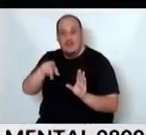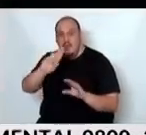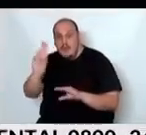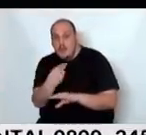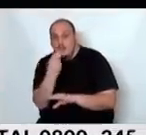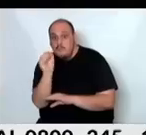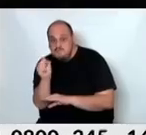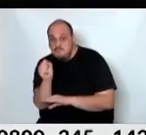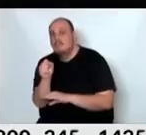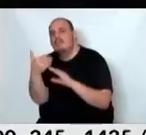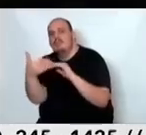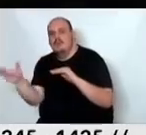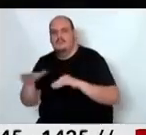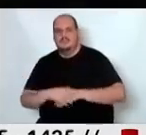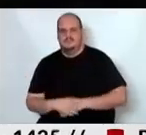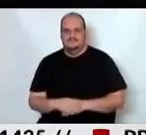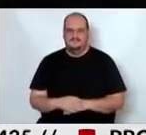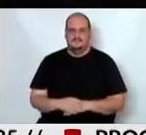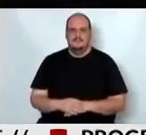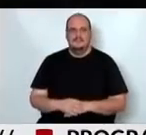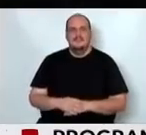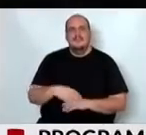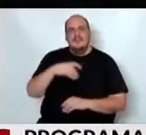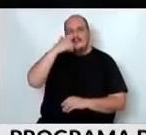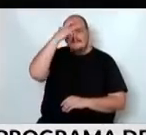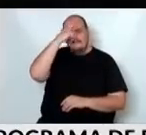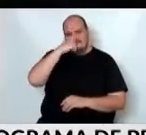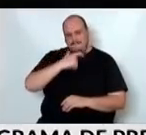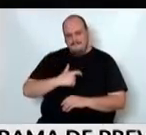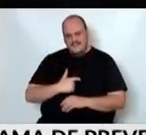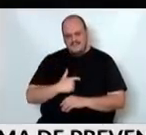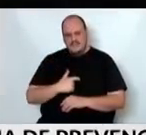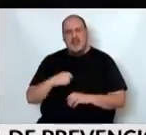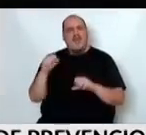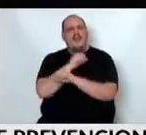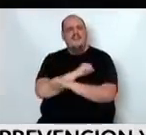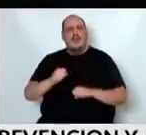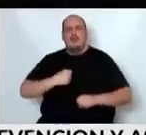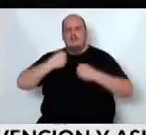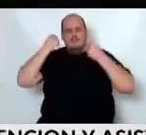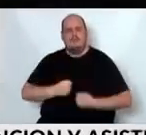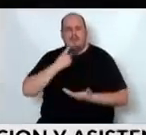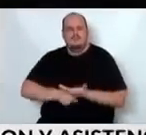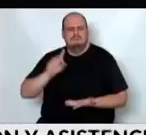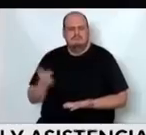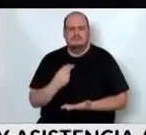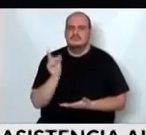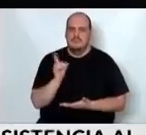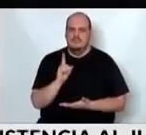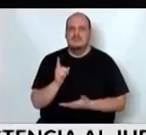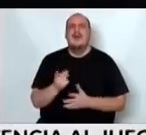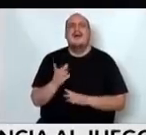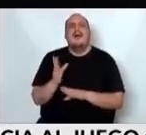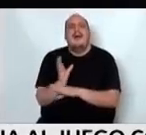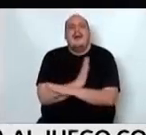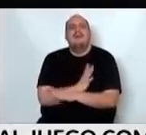sucedió el suicidio. Jamás la persona se quita la vida por un acto impulsivo. Siempre hay algo en lo que está